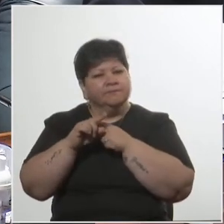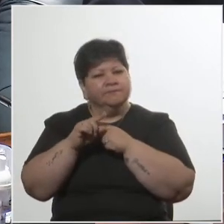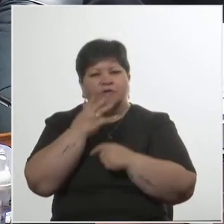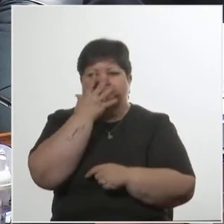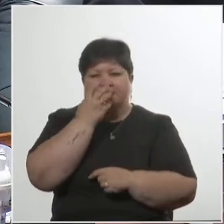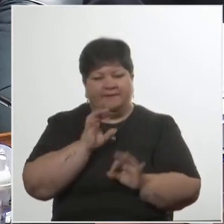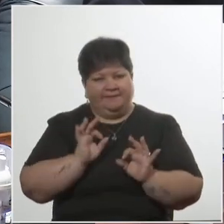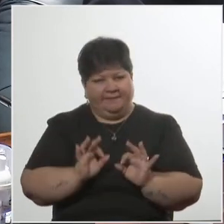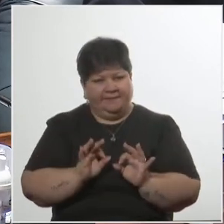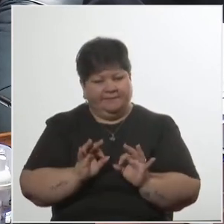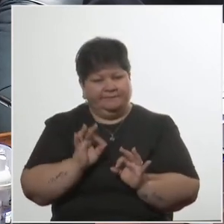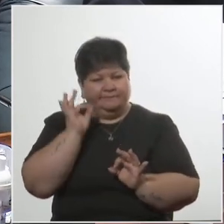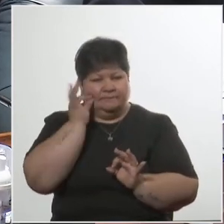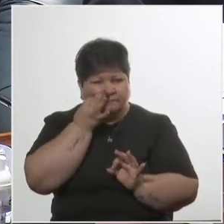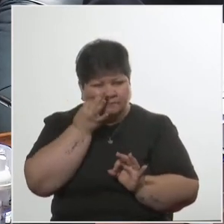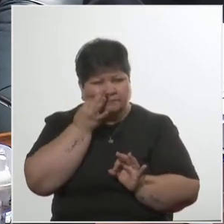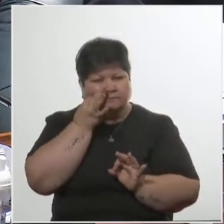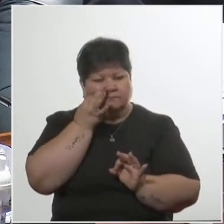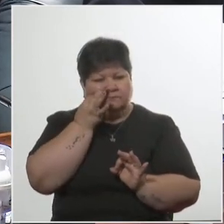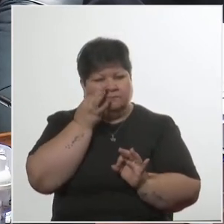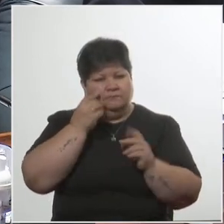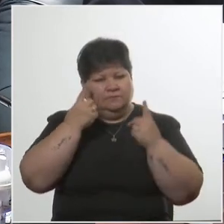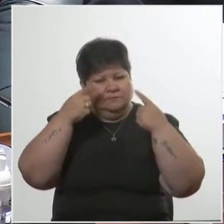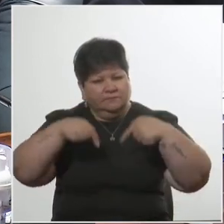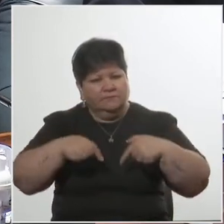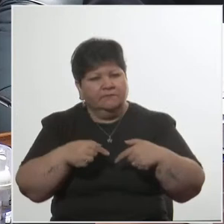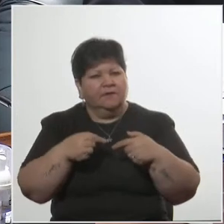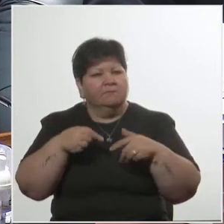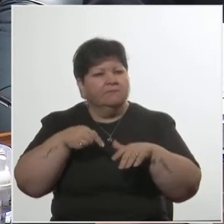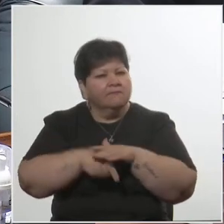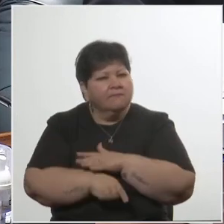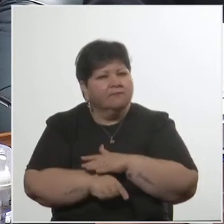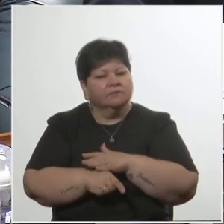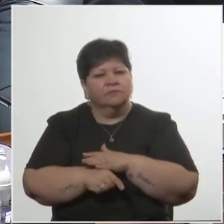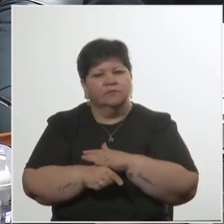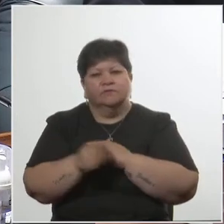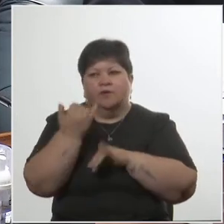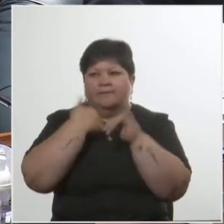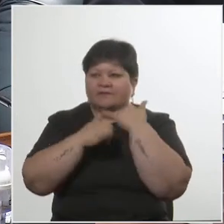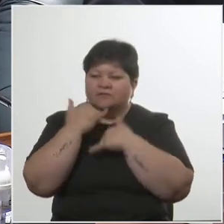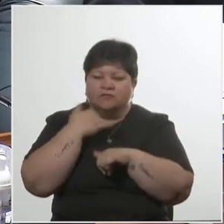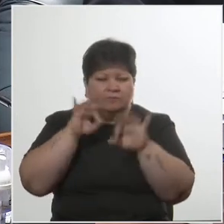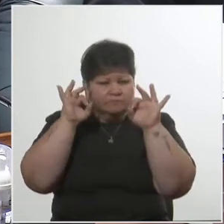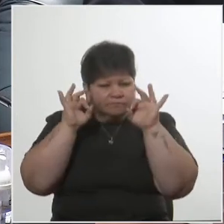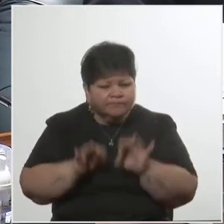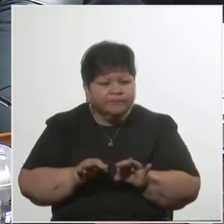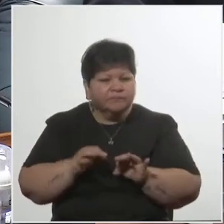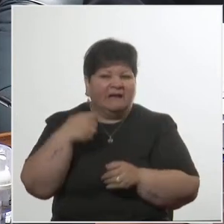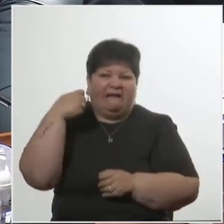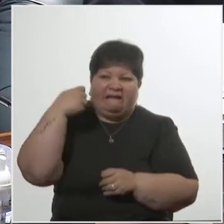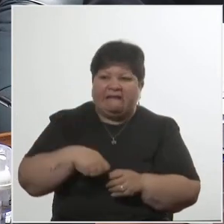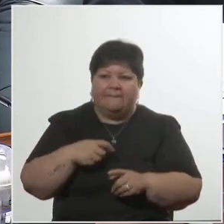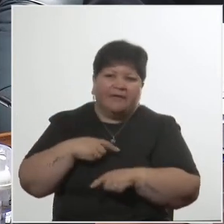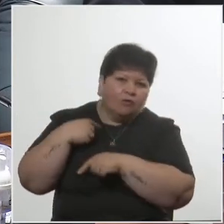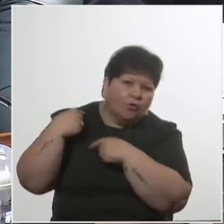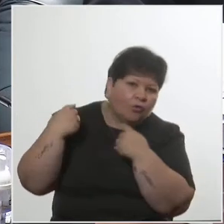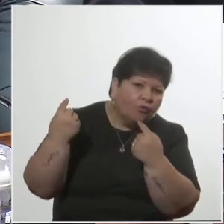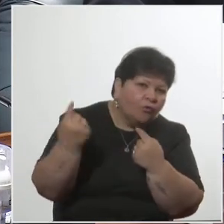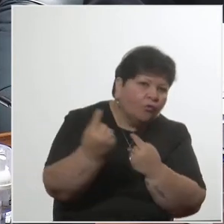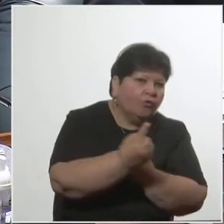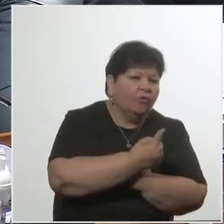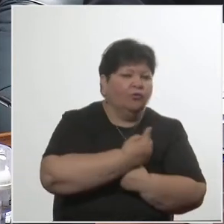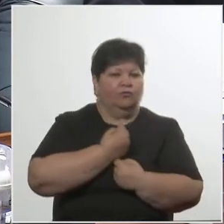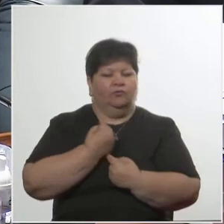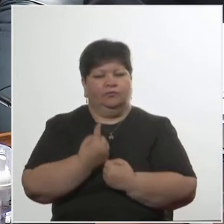Hacerlo con un debate profundo con información seria con garantías para todas las partes y además